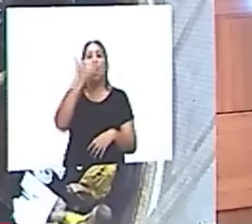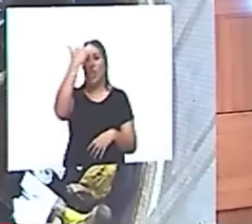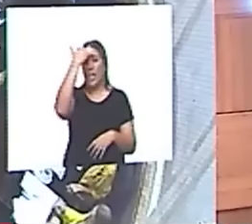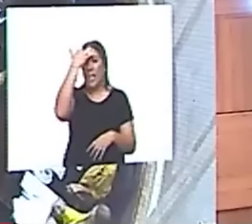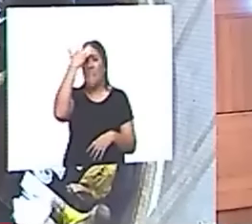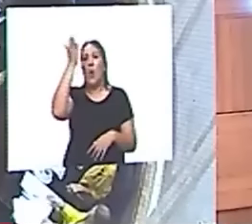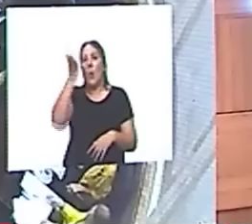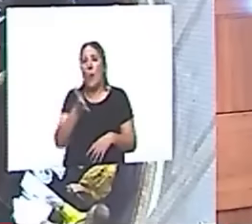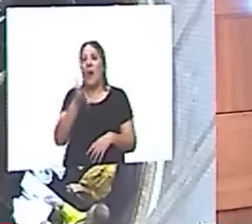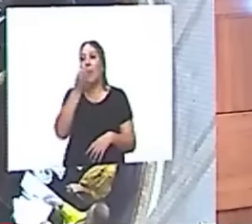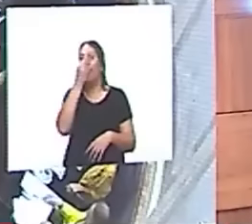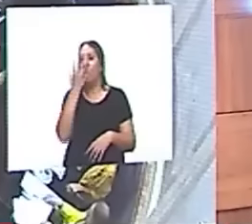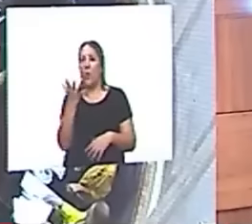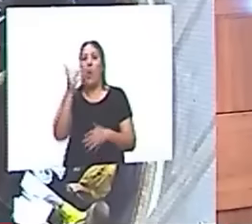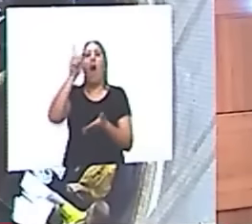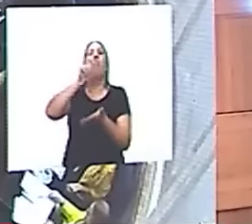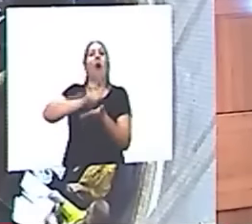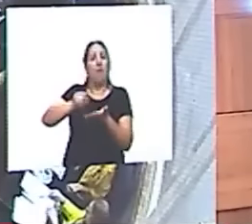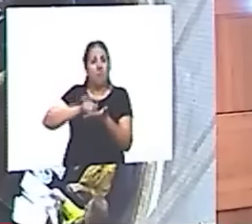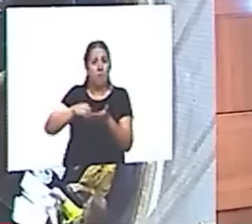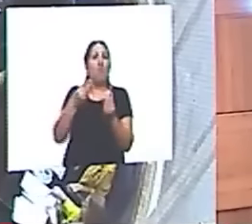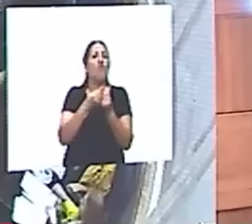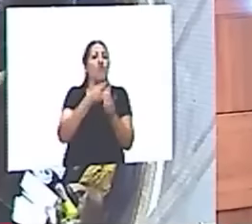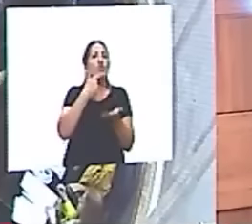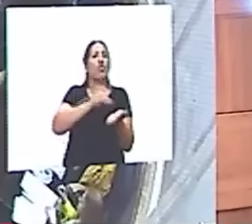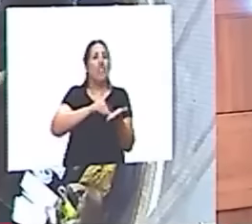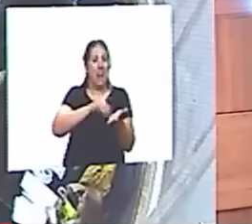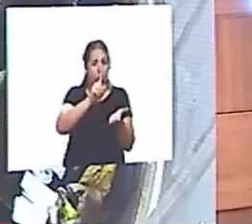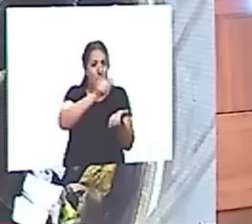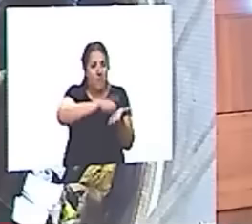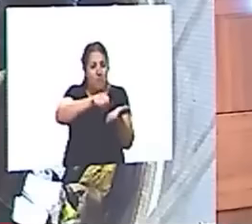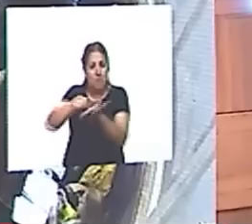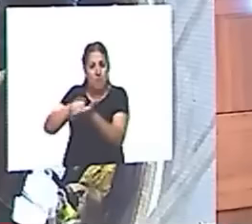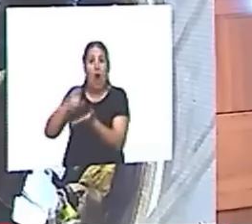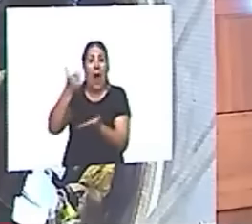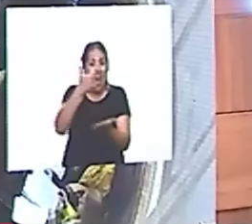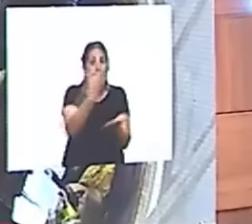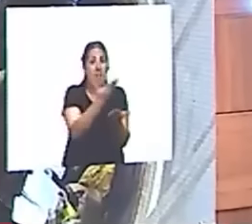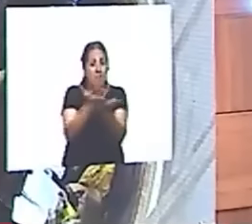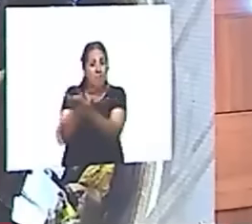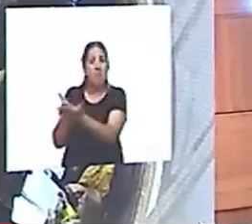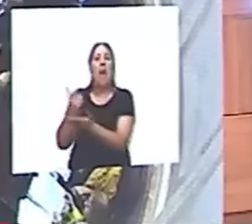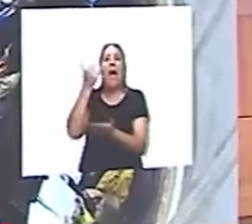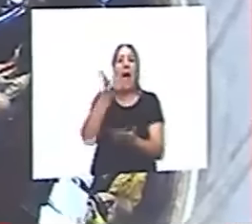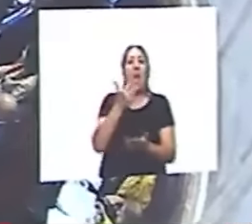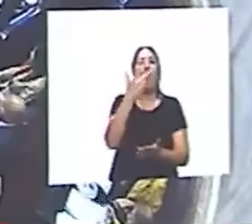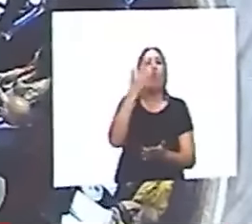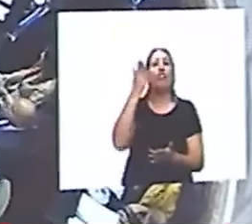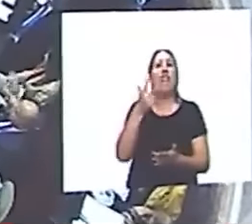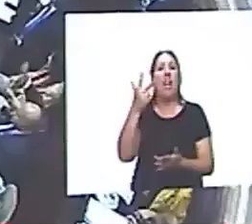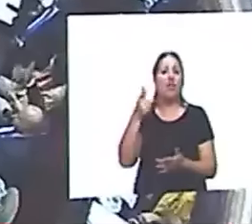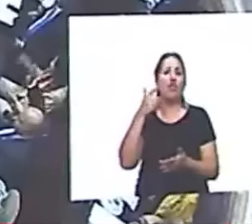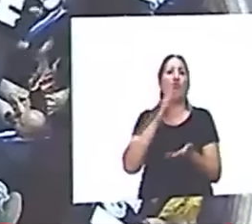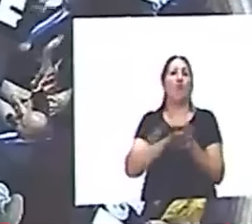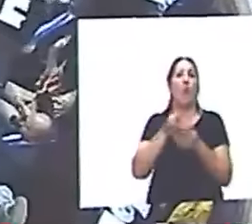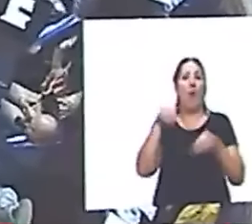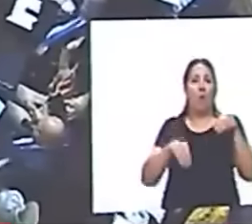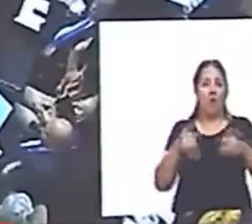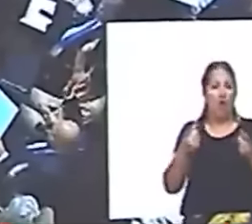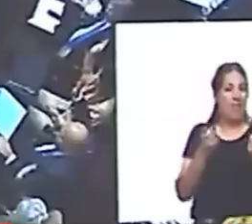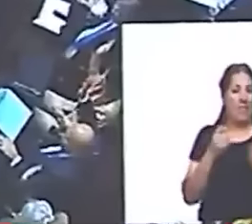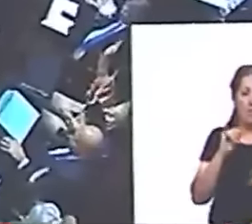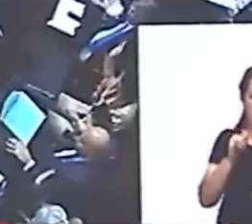también, para bien o para mal. A mí lo que digo y que me molesta mucho es que todo esto no es, che, o es el